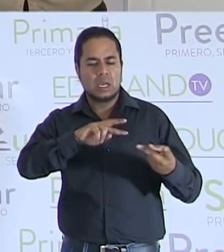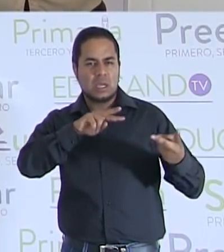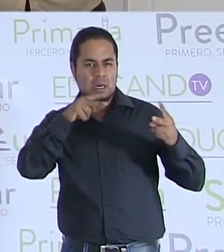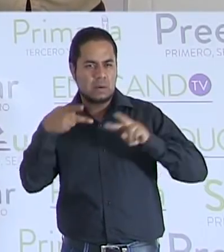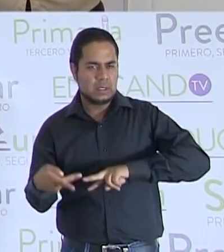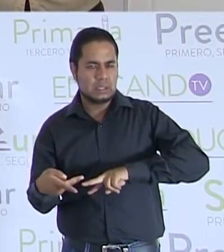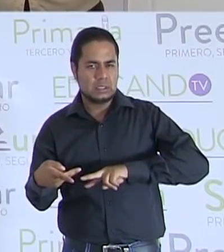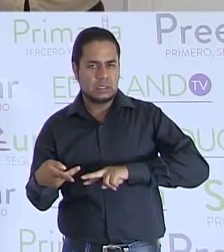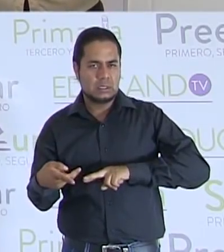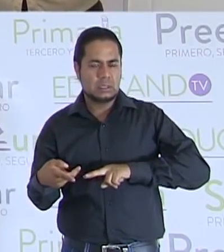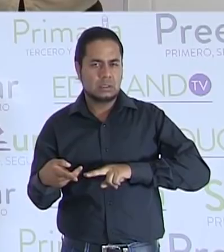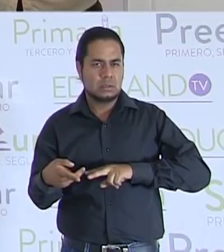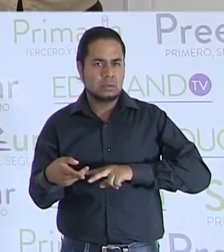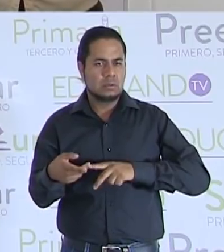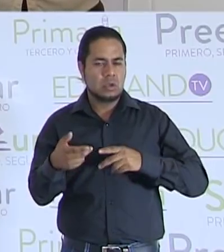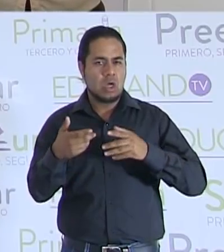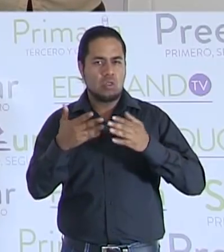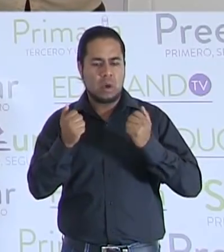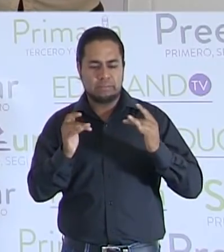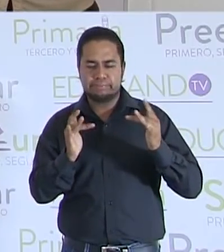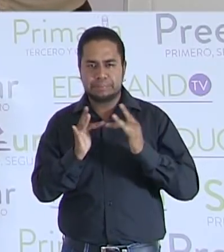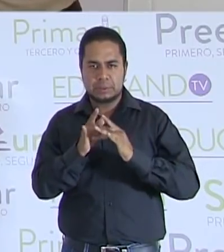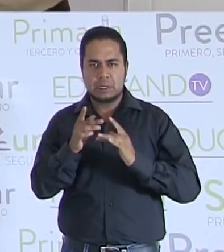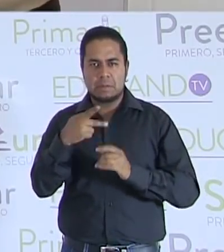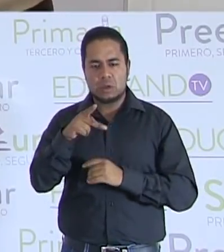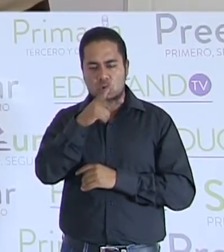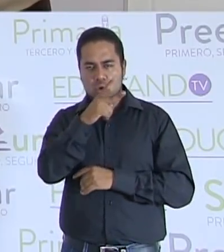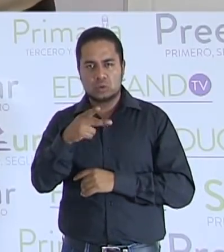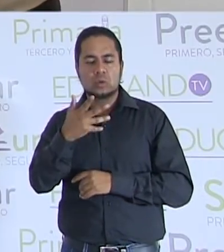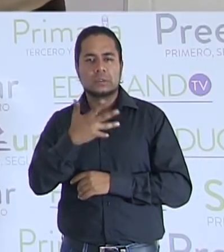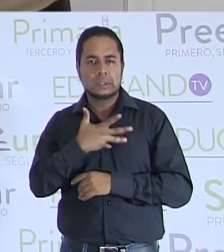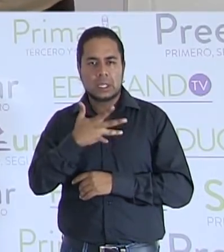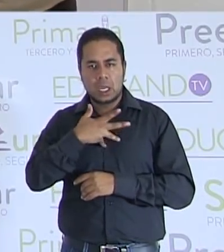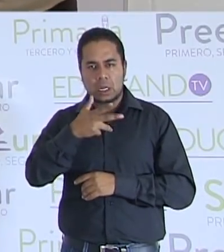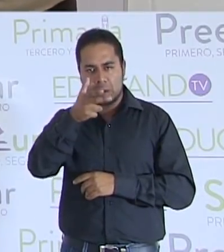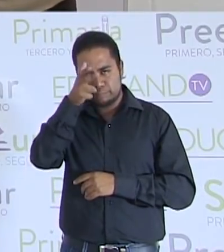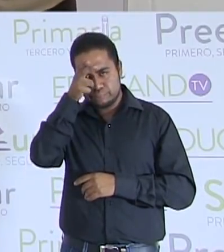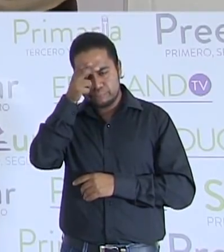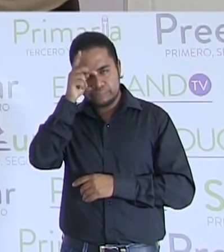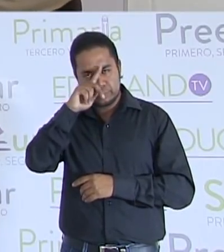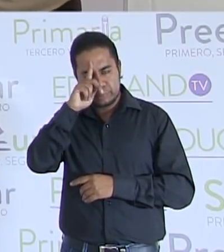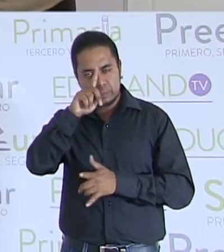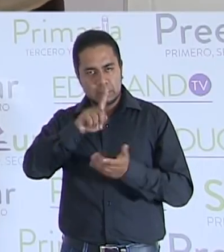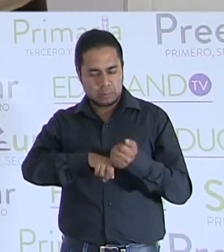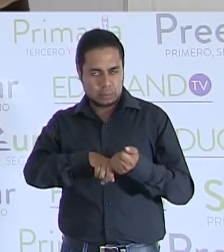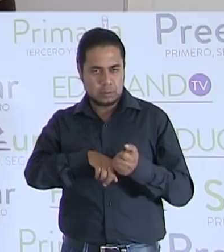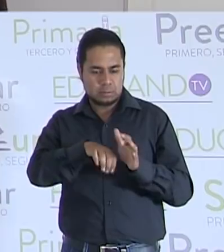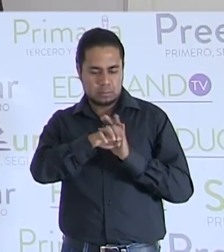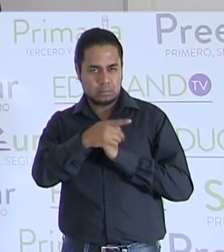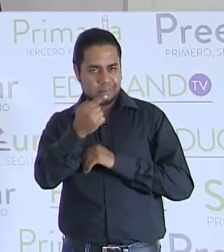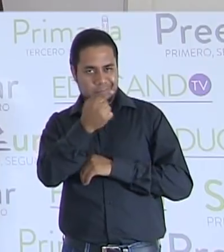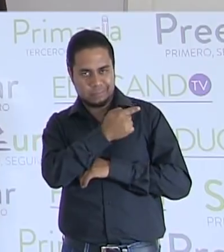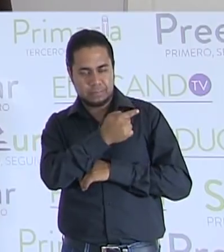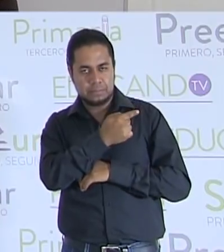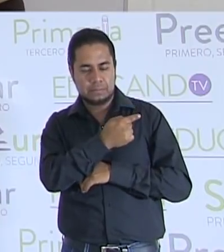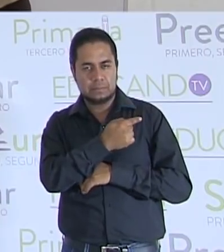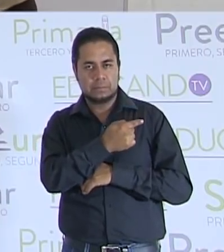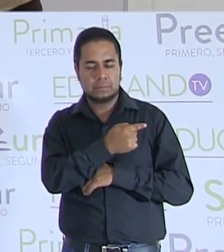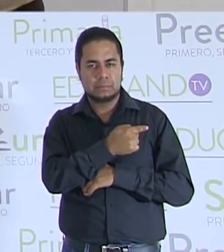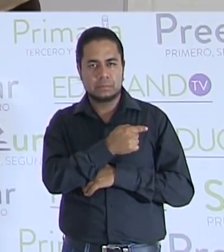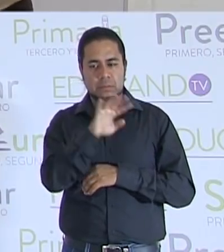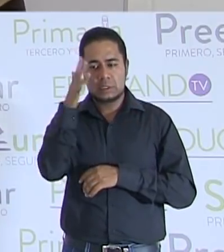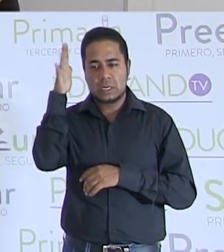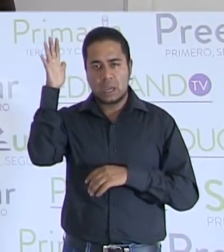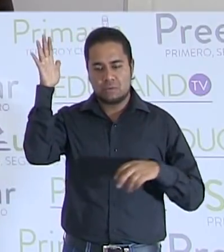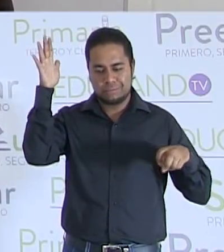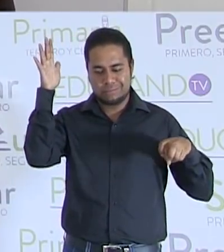que significan lo contrario, pero que ambos tienen sabiduría. Por ejemplo, este dice, al que a buen